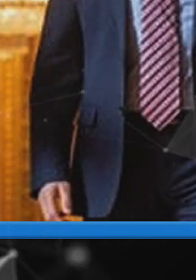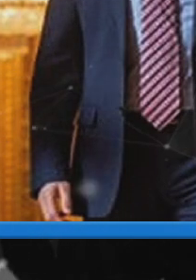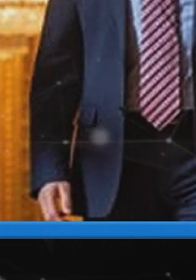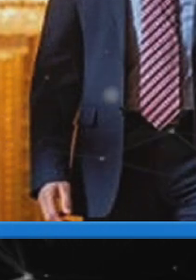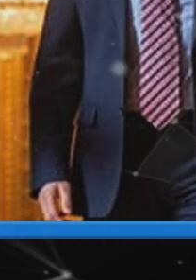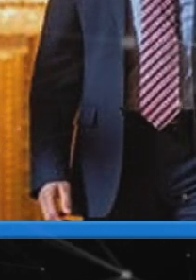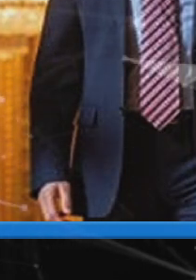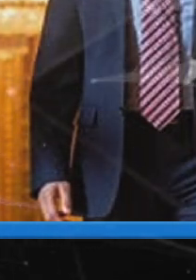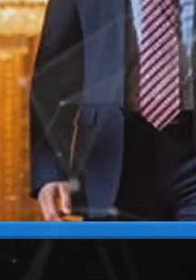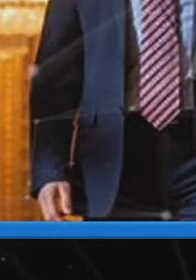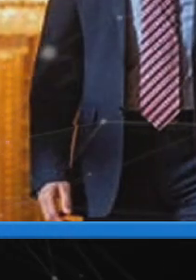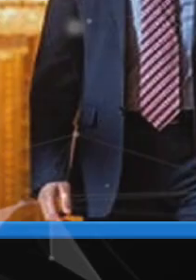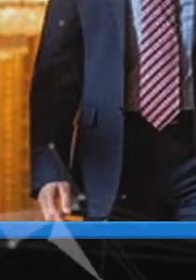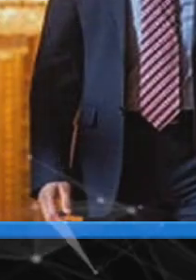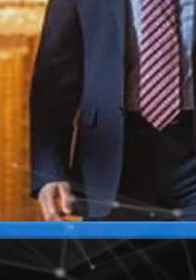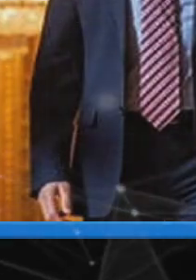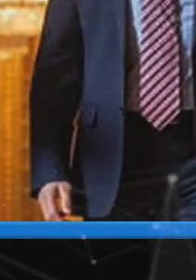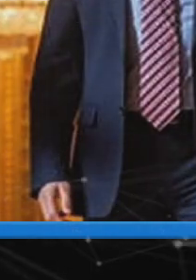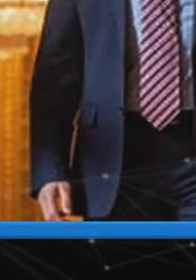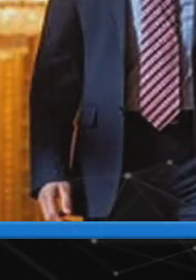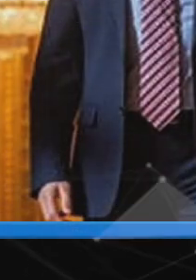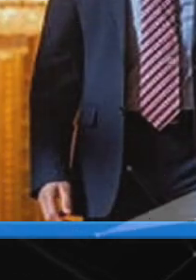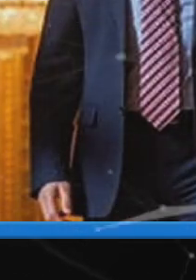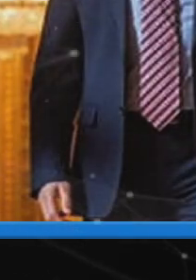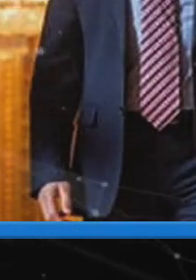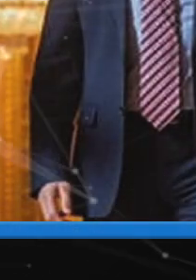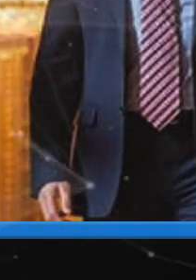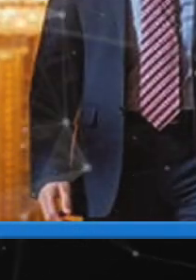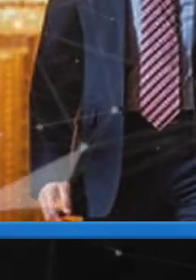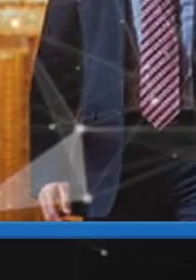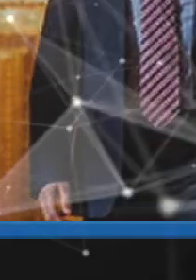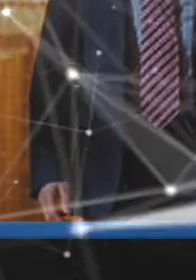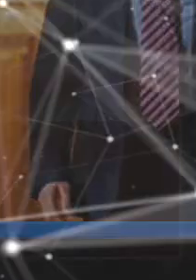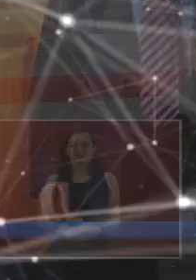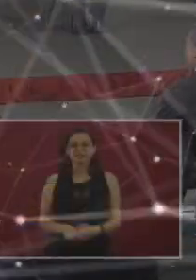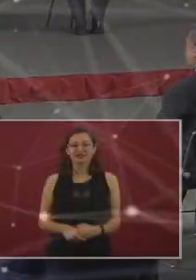nuestro canal. En la conferencia de hoy, el presidente Andrés Manuel López Obrador.